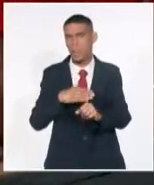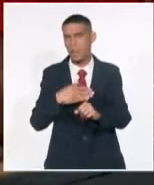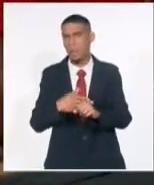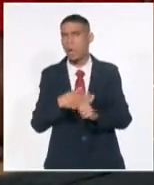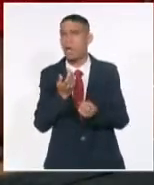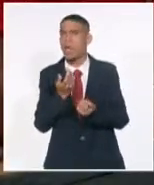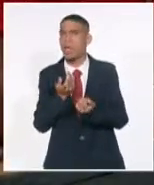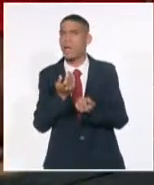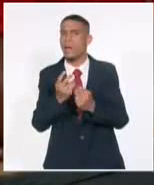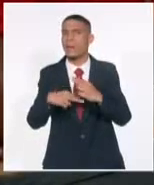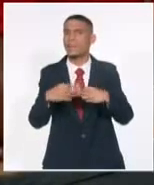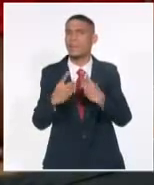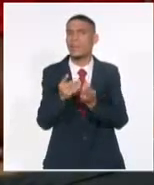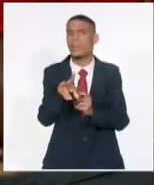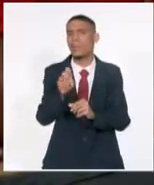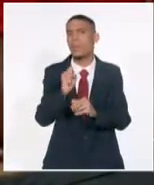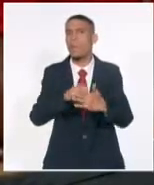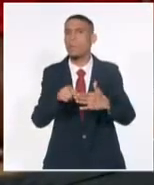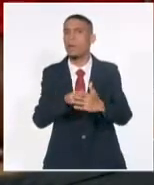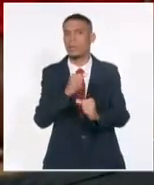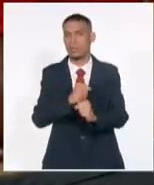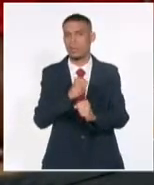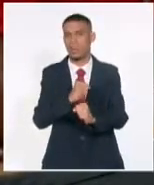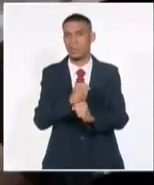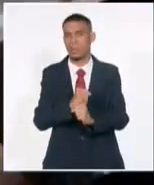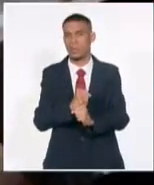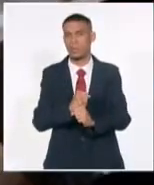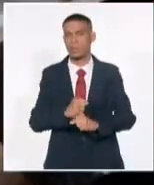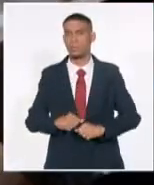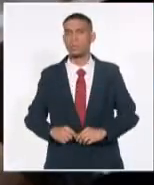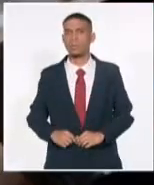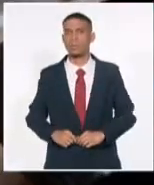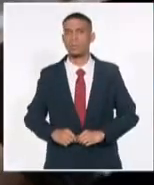estrategias para incrementar los resultados socioeconómicos en Granma